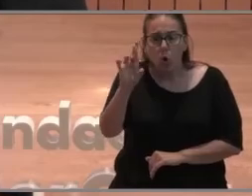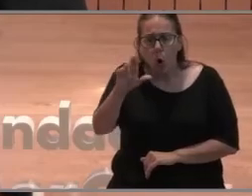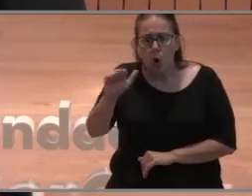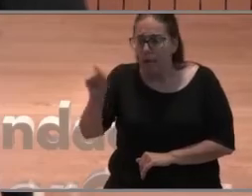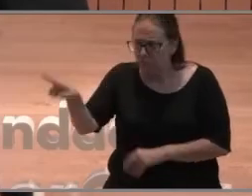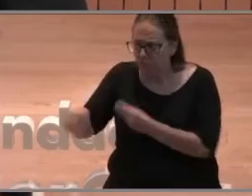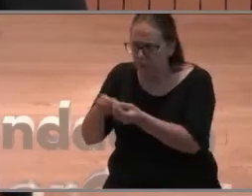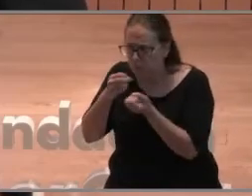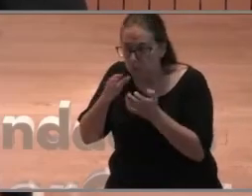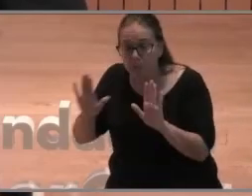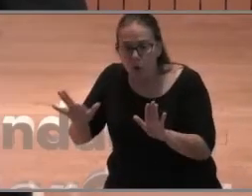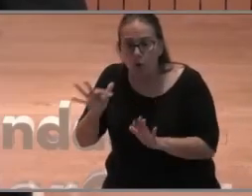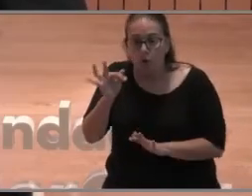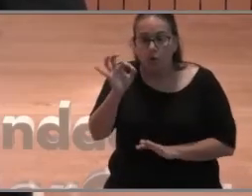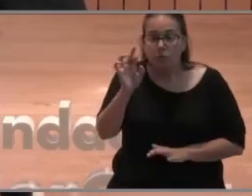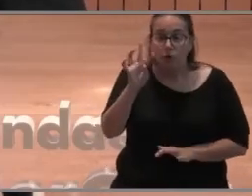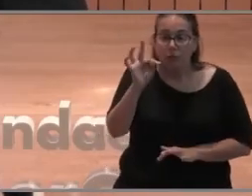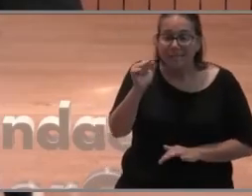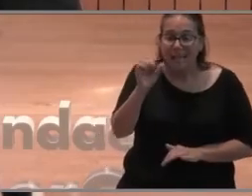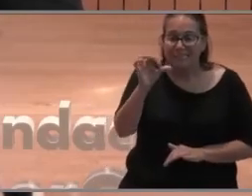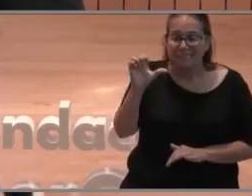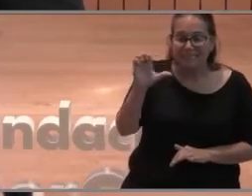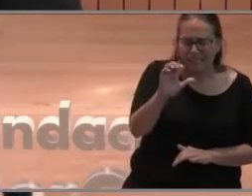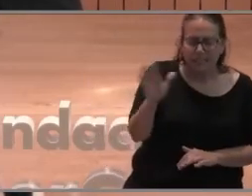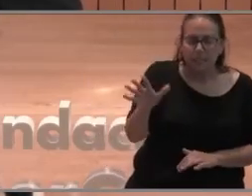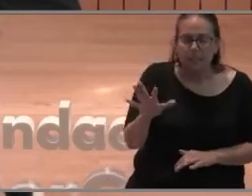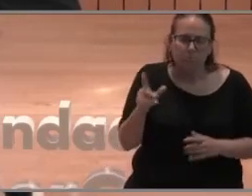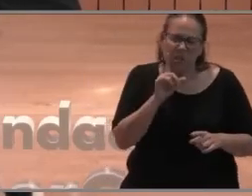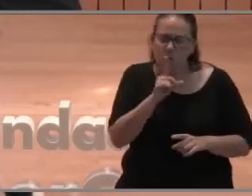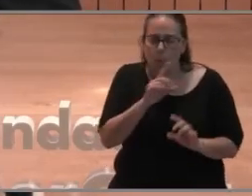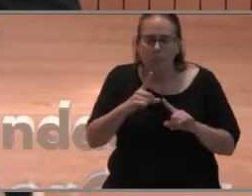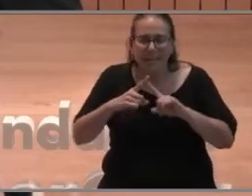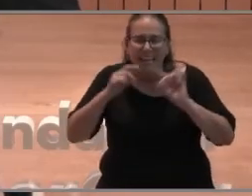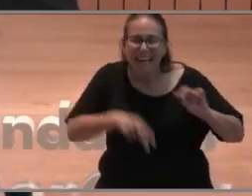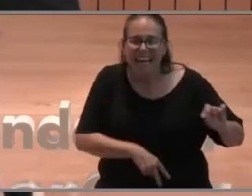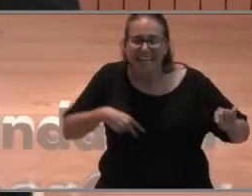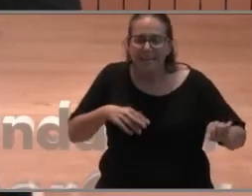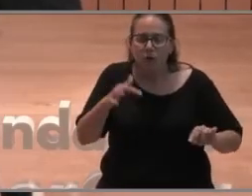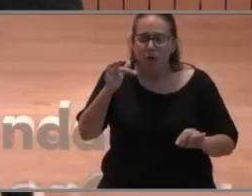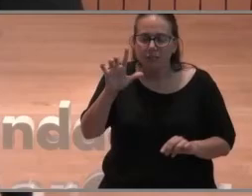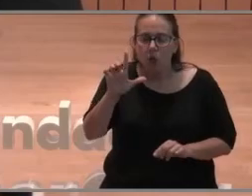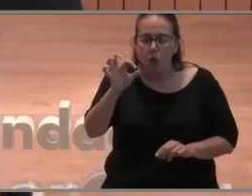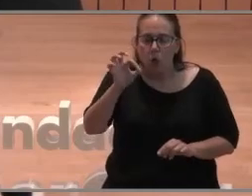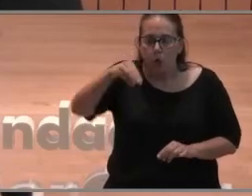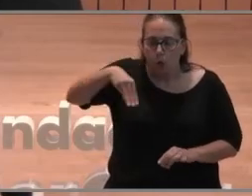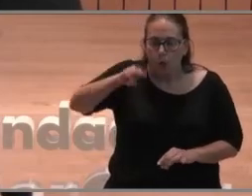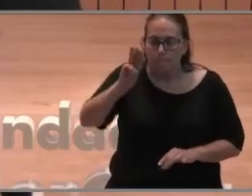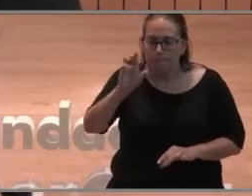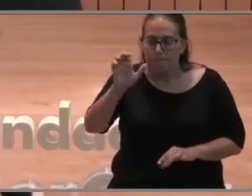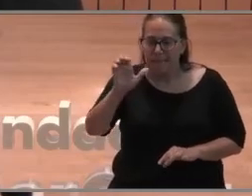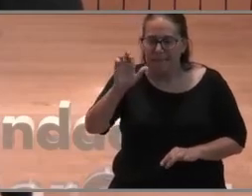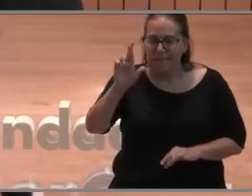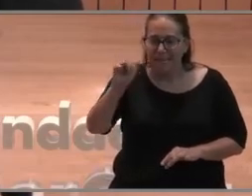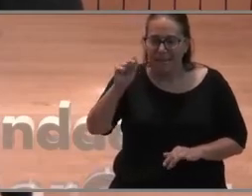del Fortasec, que es la lomperamida, que le han cambiado el nombre, pero porque el Fortasec es el nombre